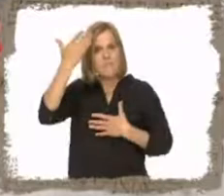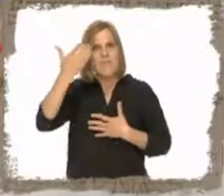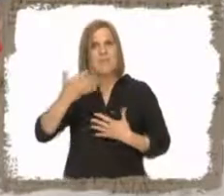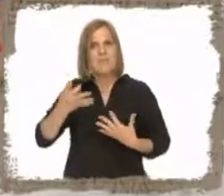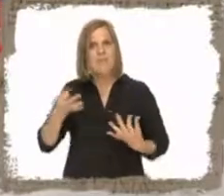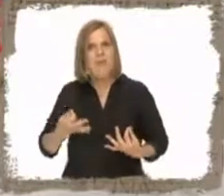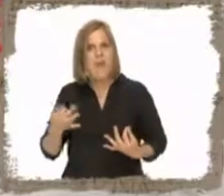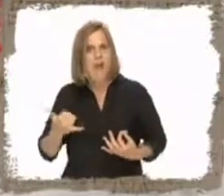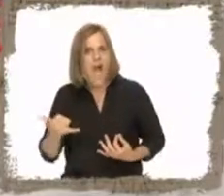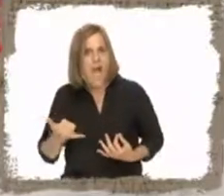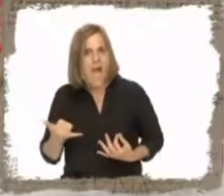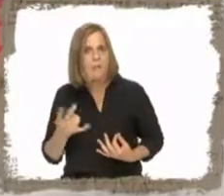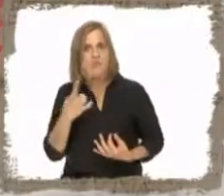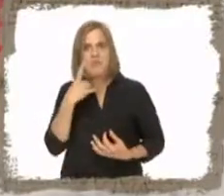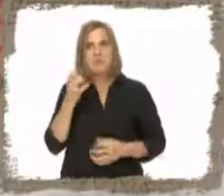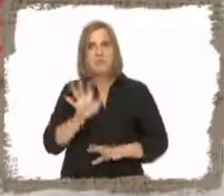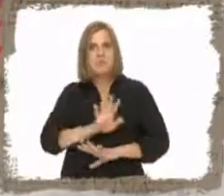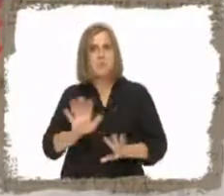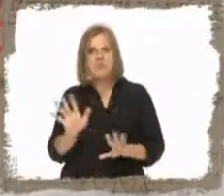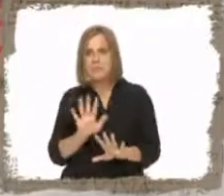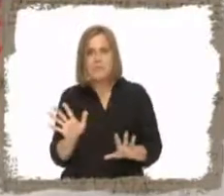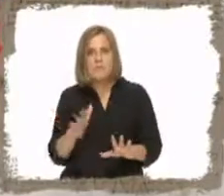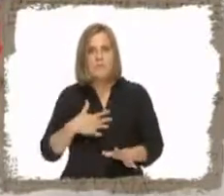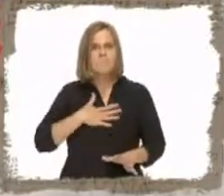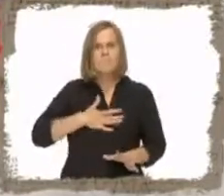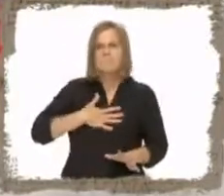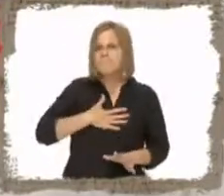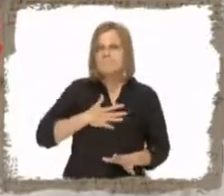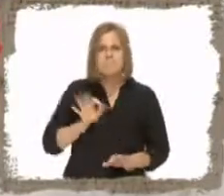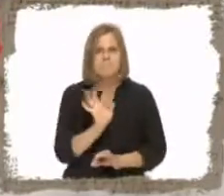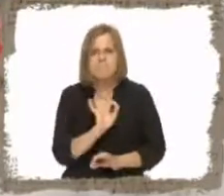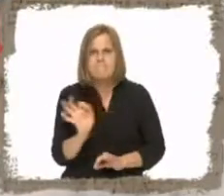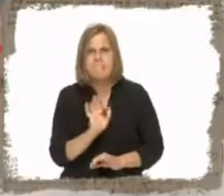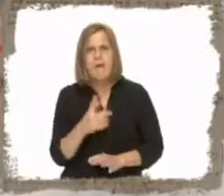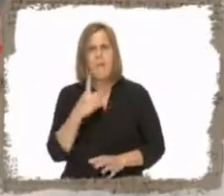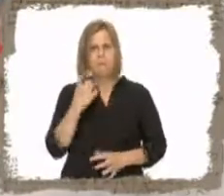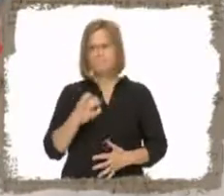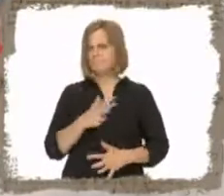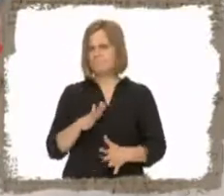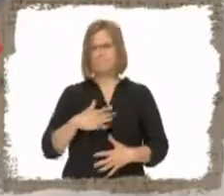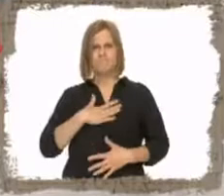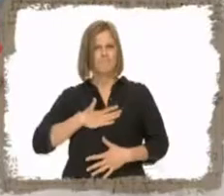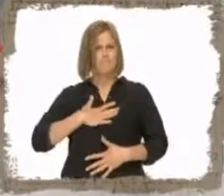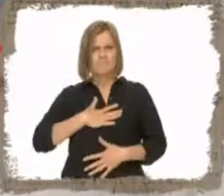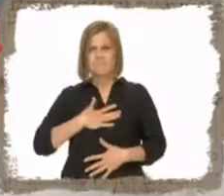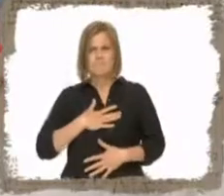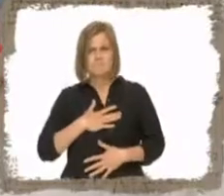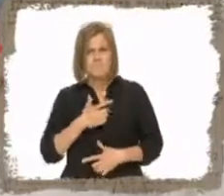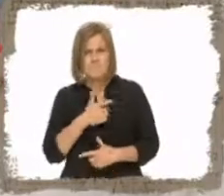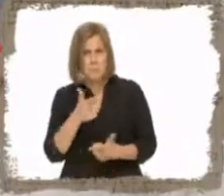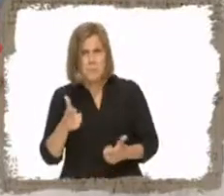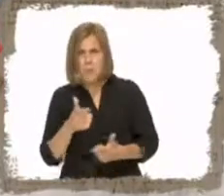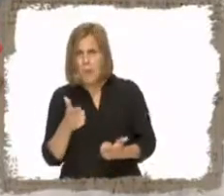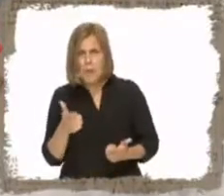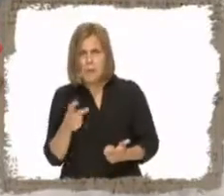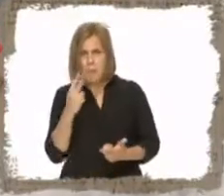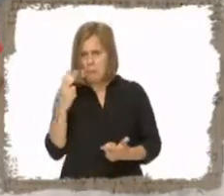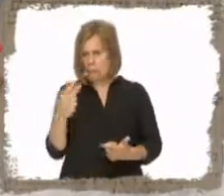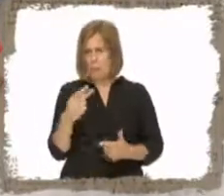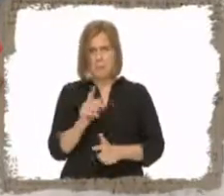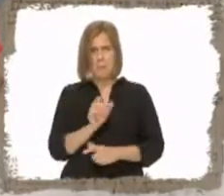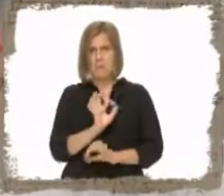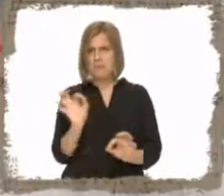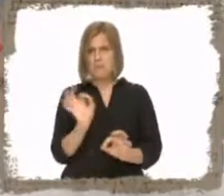nuestro cuerpo, portar un virus, pero sin embargo no sentimos ningún malestar, ningún síntoma